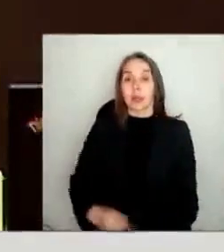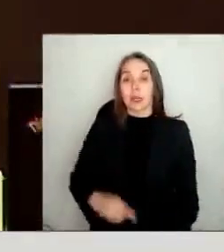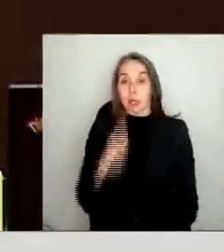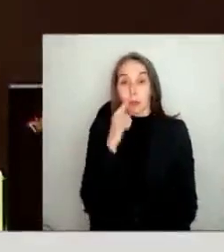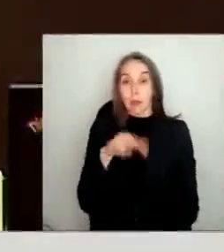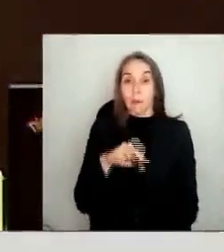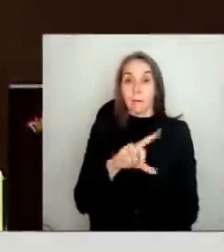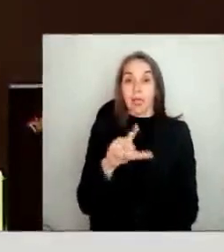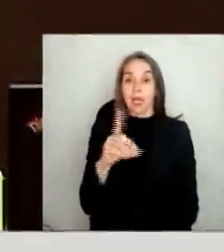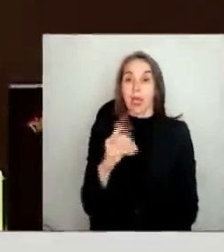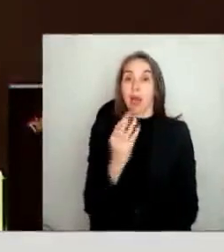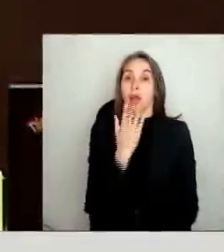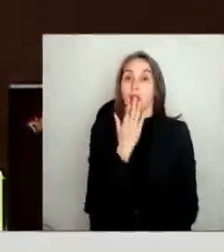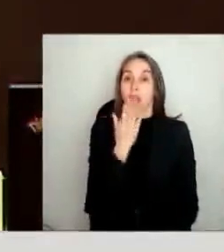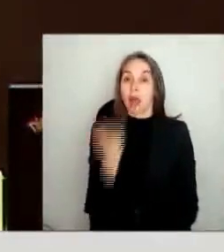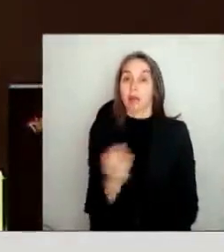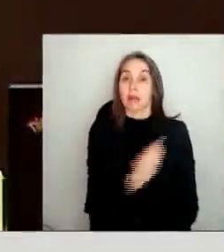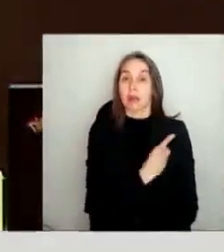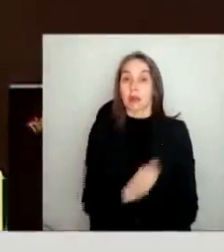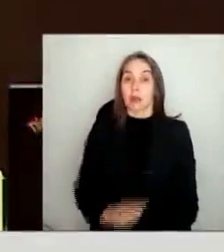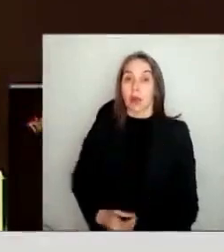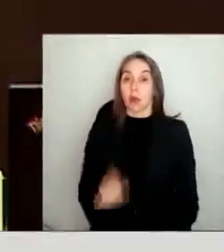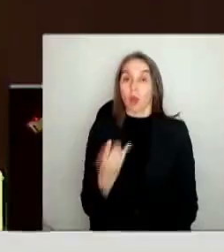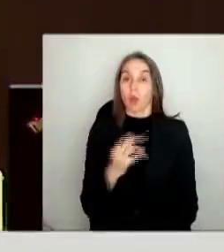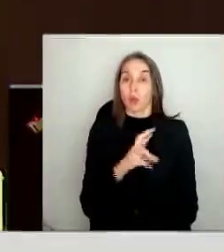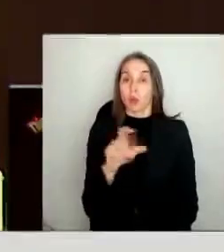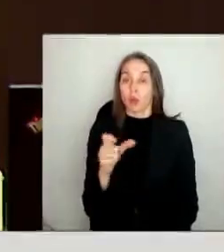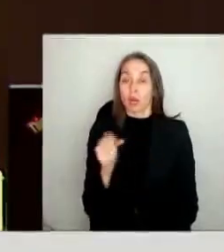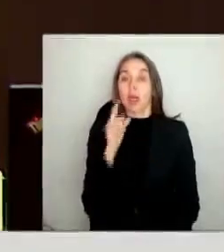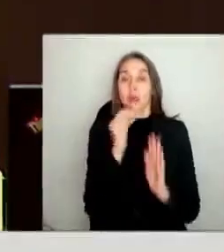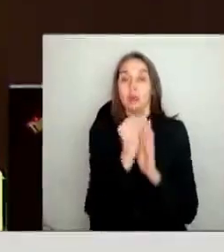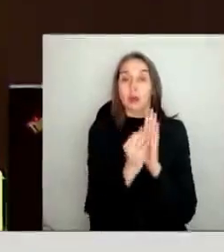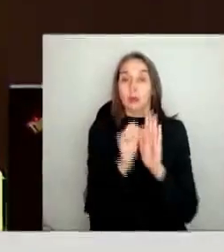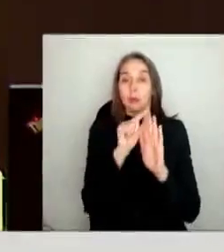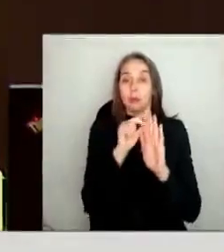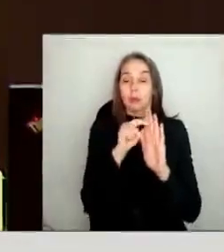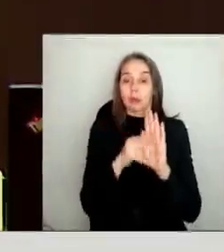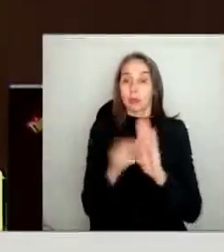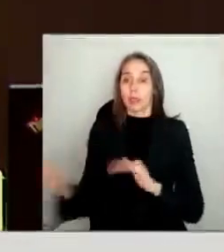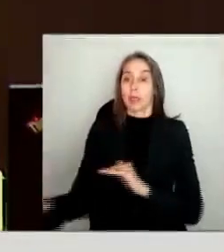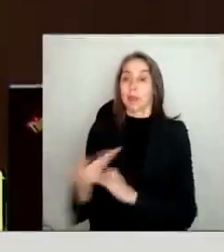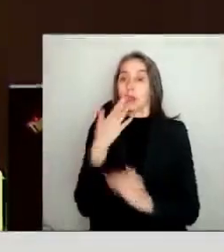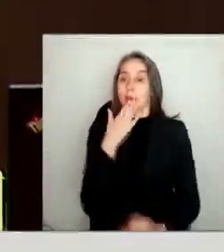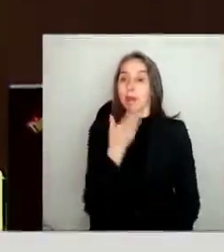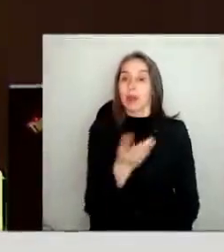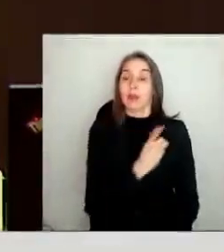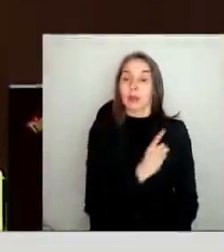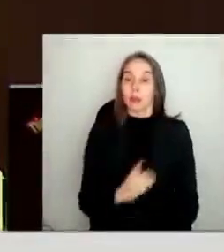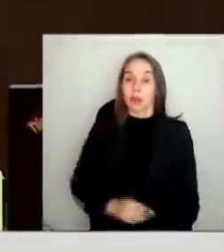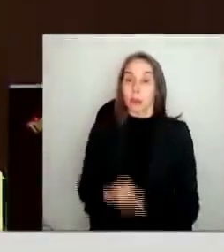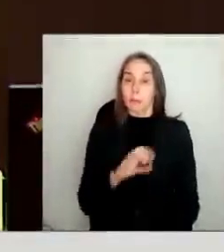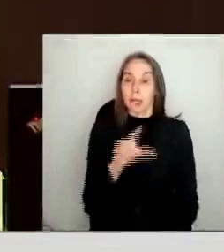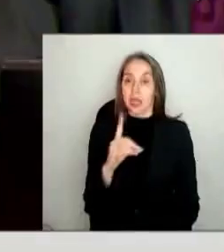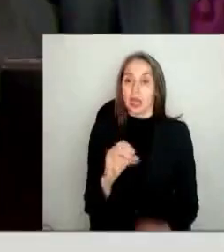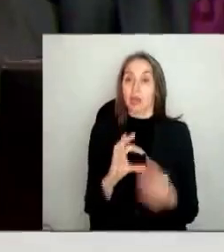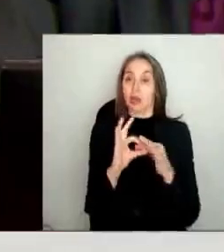mello diputado undurraga lo tengo anotado en el orden de la solicitud de las palabras diputado mado tiene la palabra Gracias presidenta sí